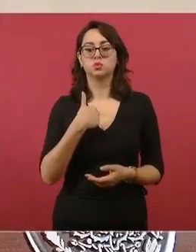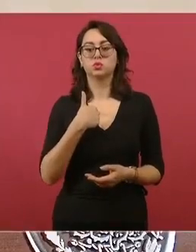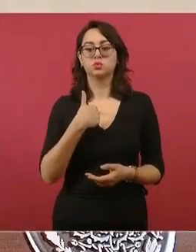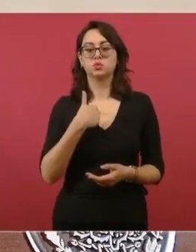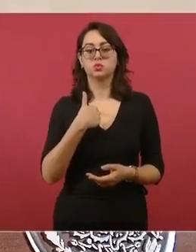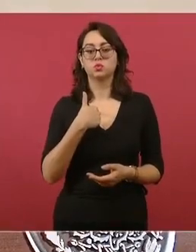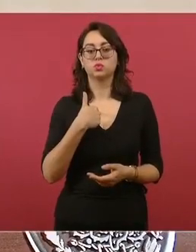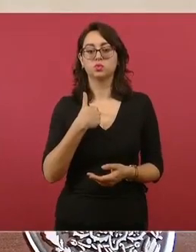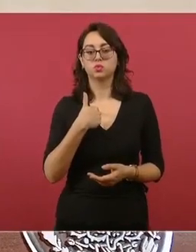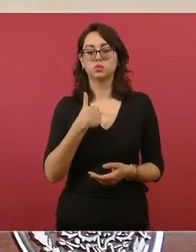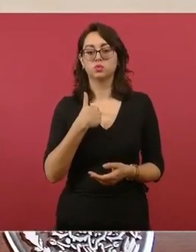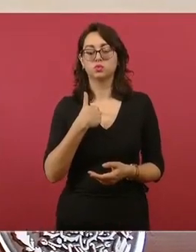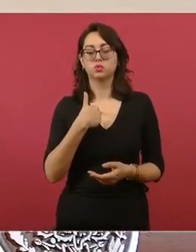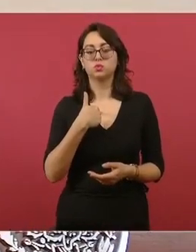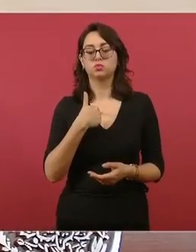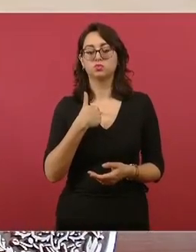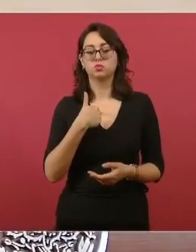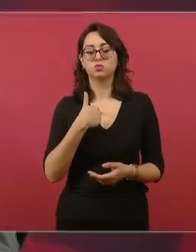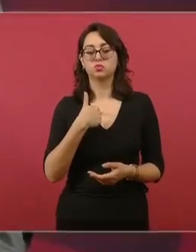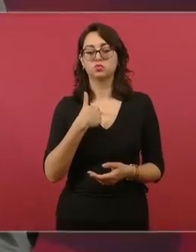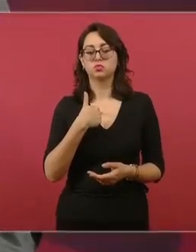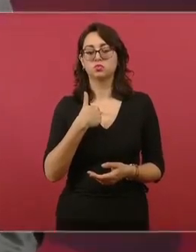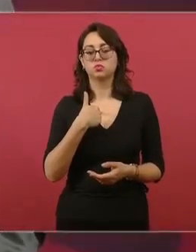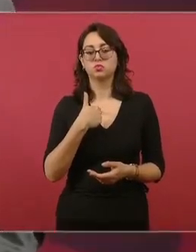he venido siendo reconocido